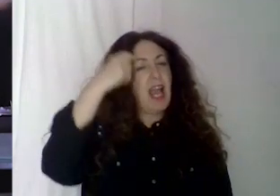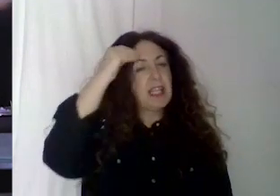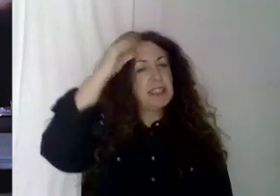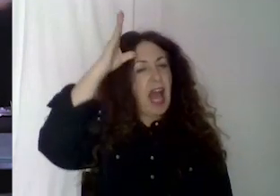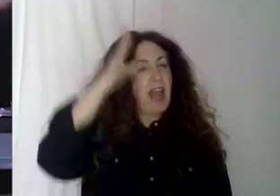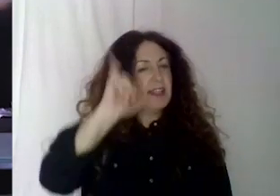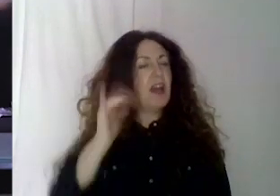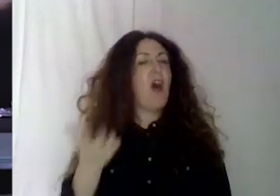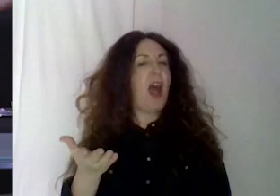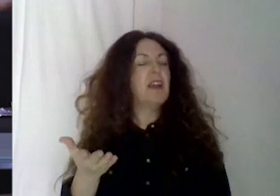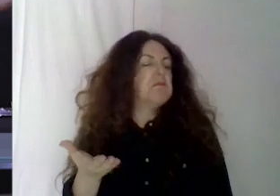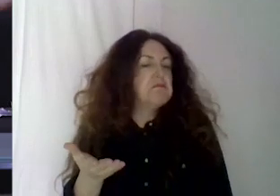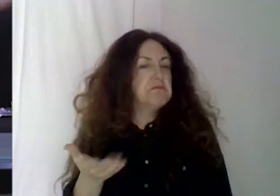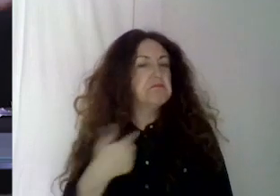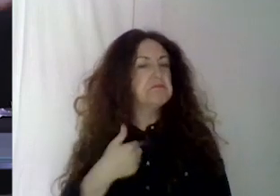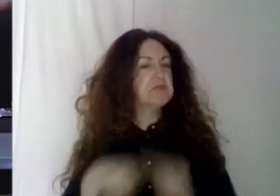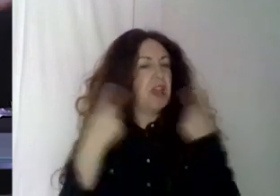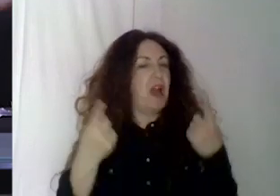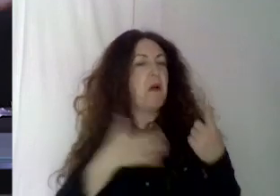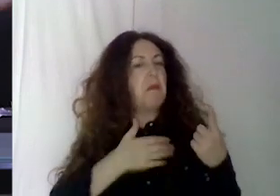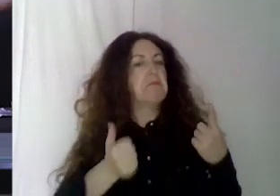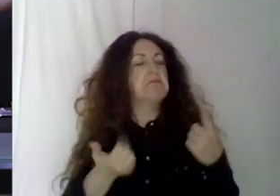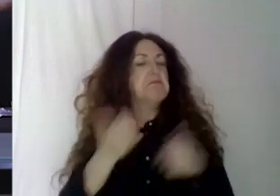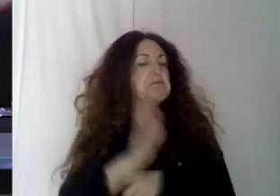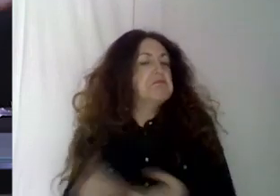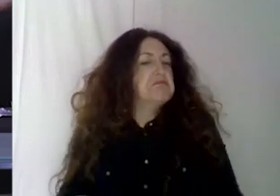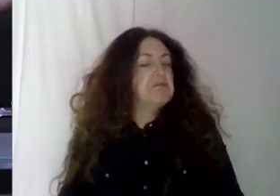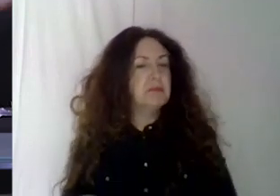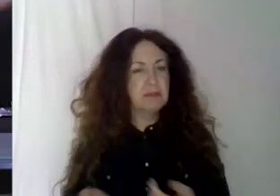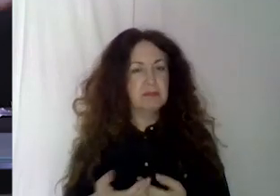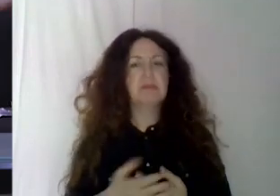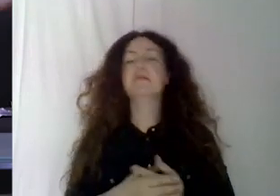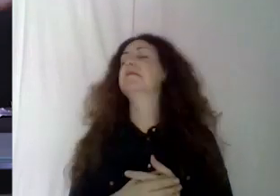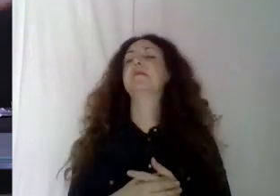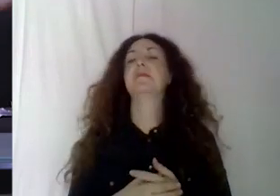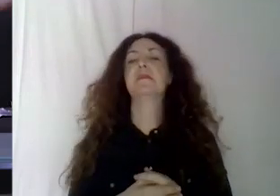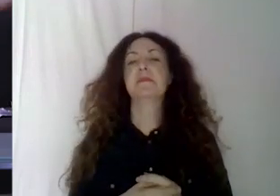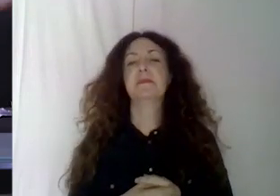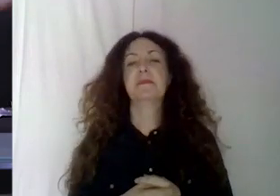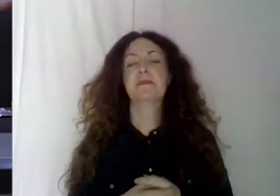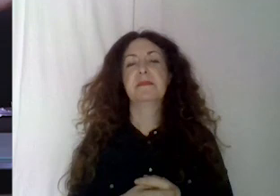siempre yo cuando me dicen, ¿quieres algo? Digo, comprensión y cariño. Yo creo que me están dando, es verdad.